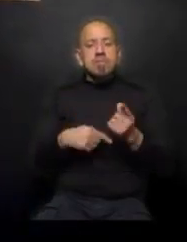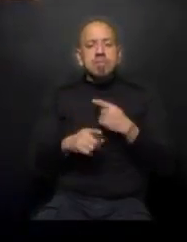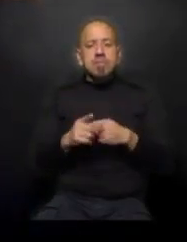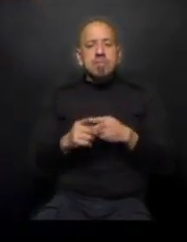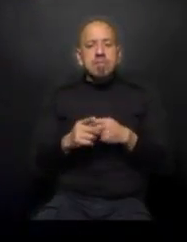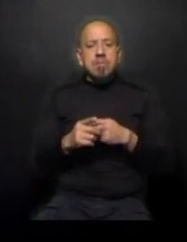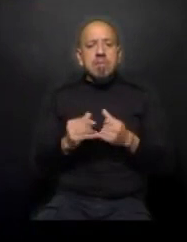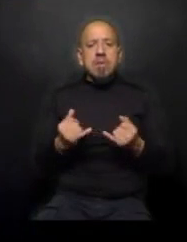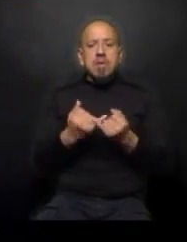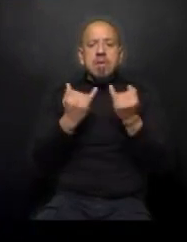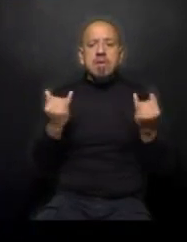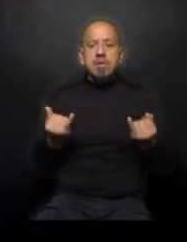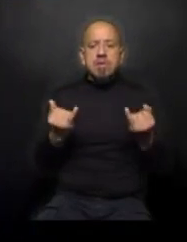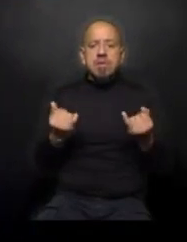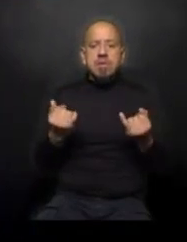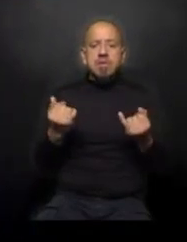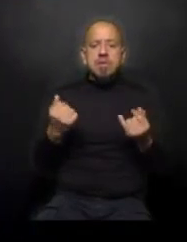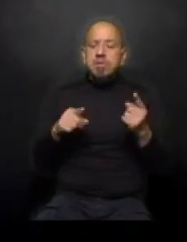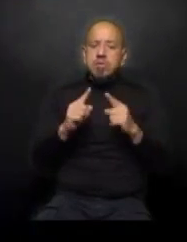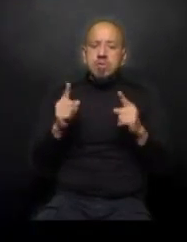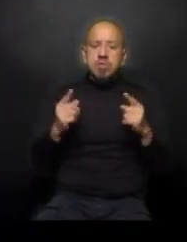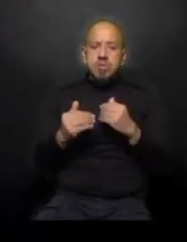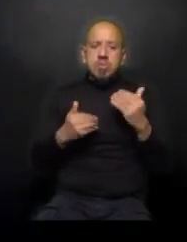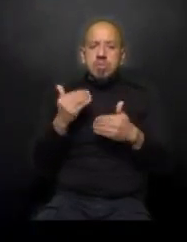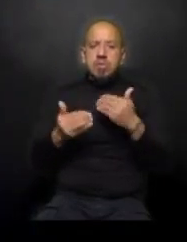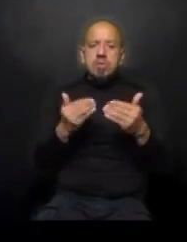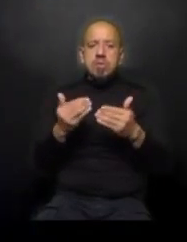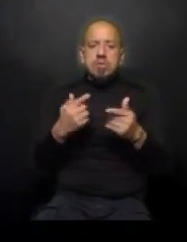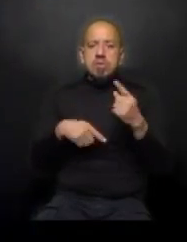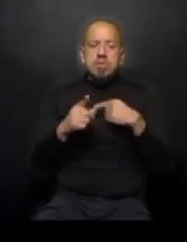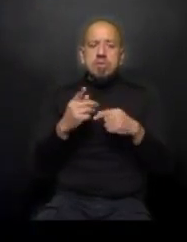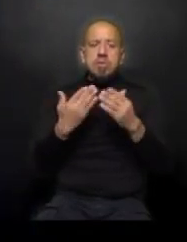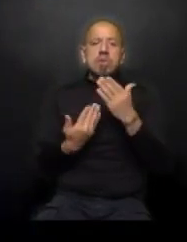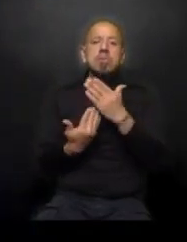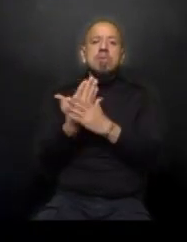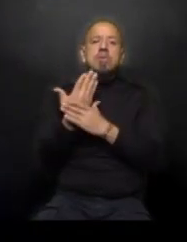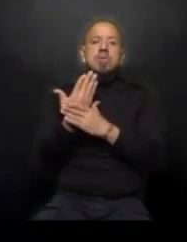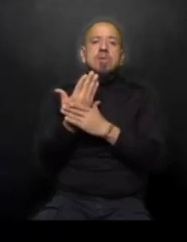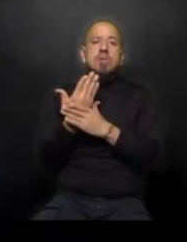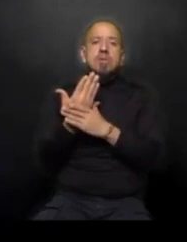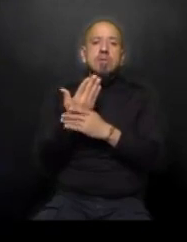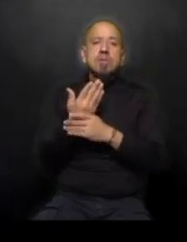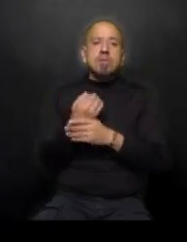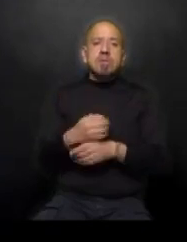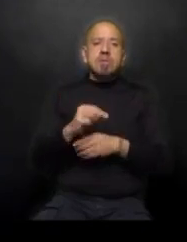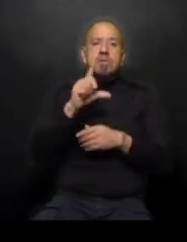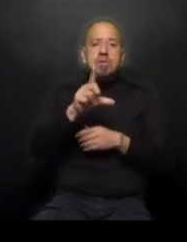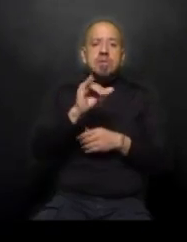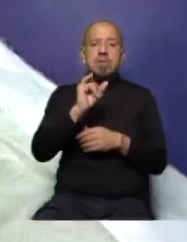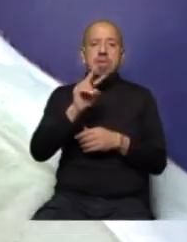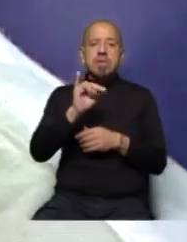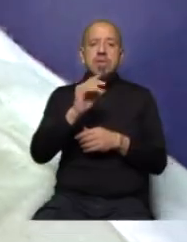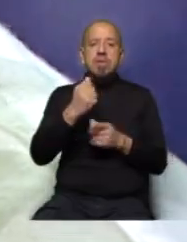durante el día no avanzaba su enfermedad pero cada mañana amanecía lívida en síncope